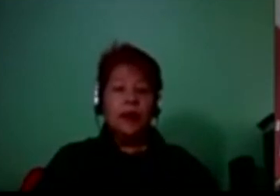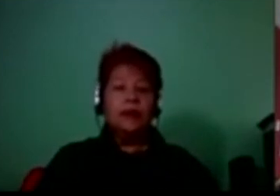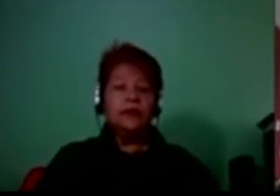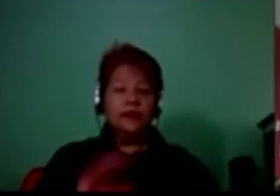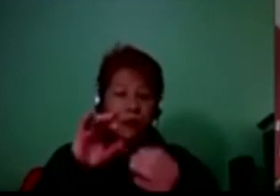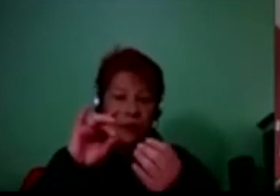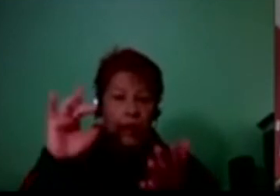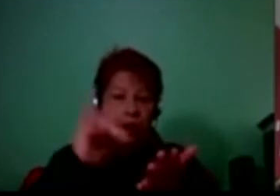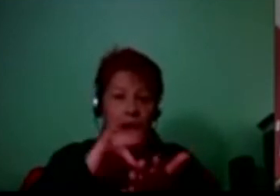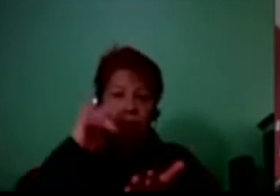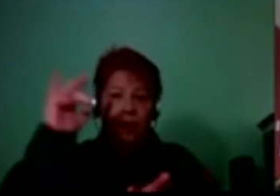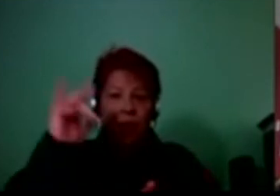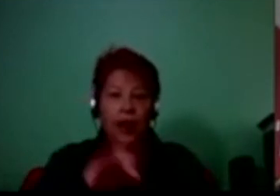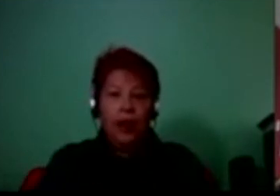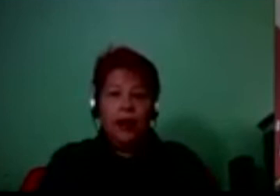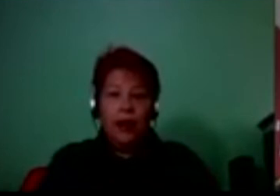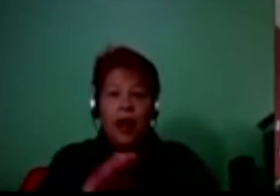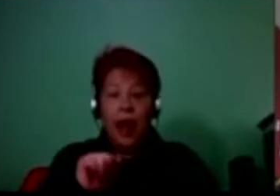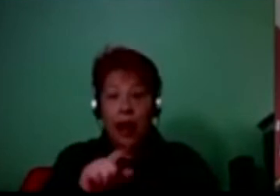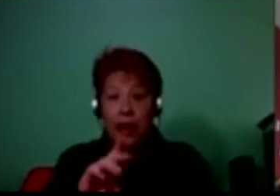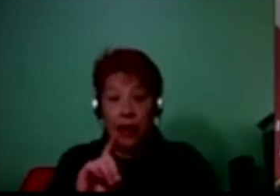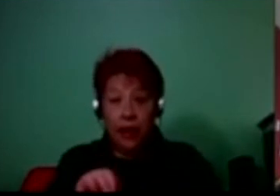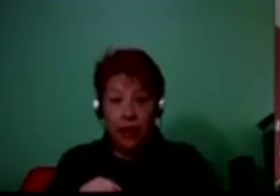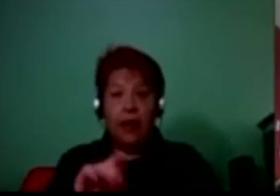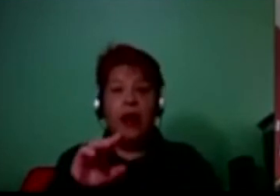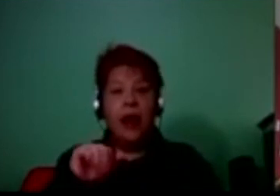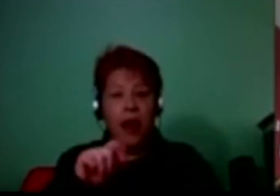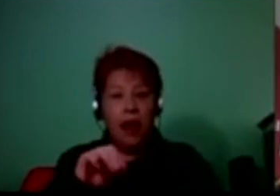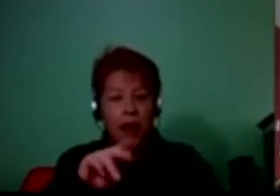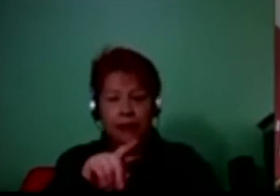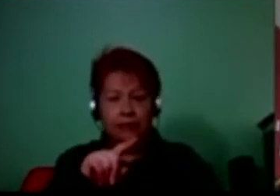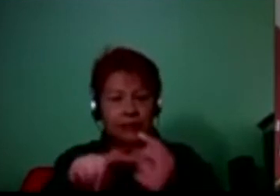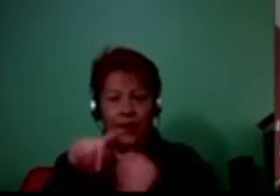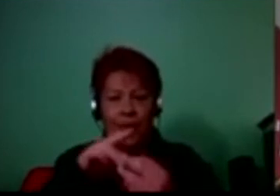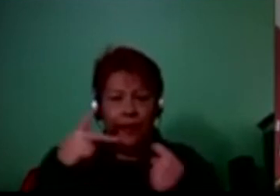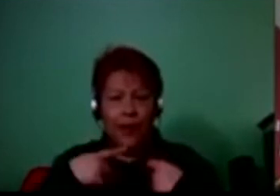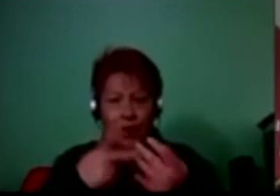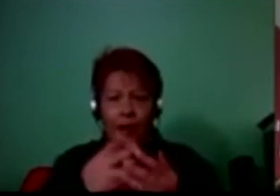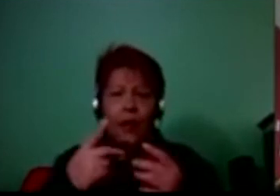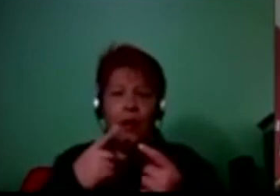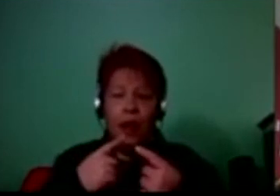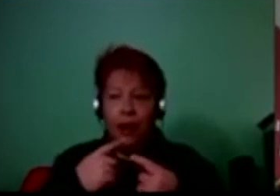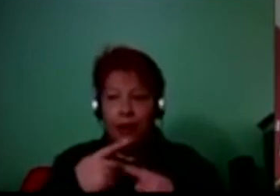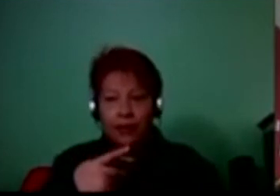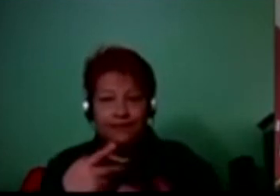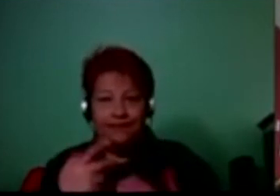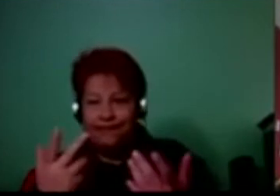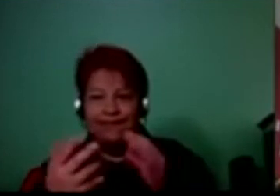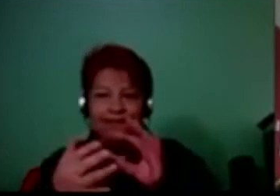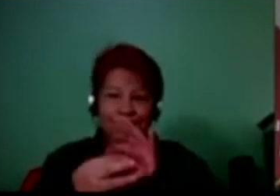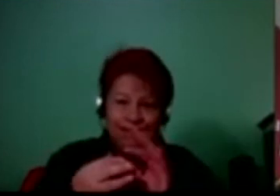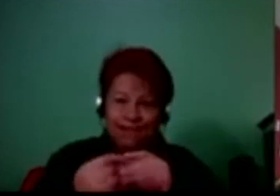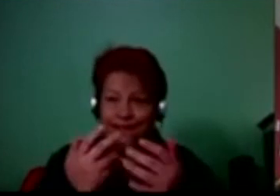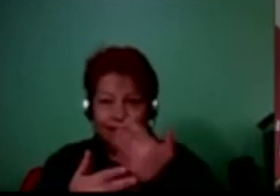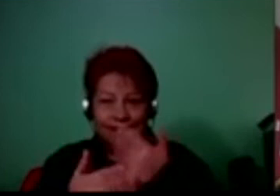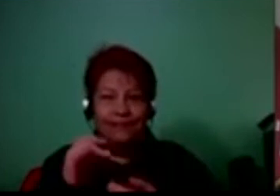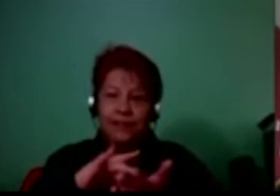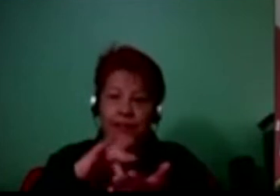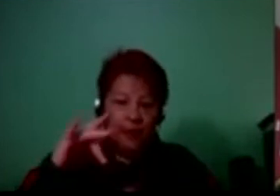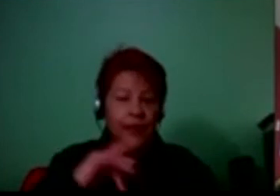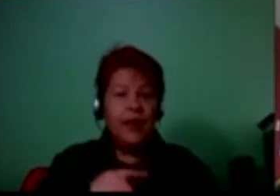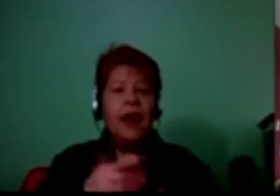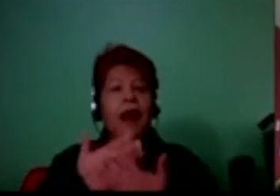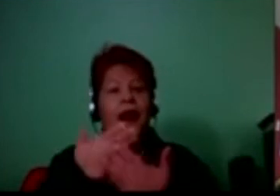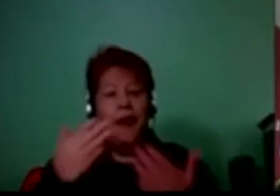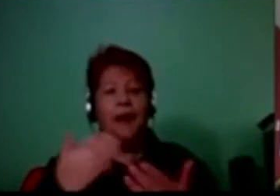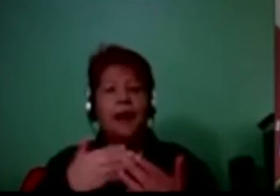Muchas gracias, Aldo. Muchas gracias, Alan. En fin, a todas y a todos por sus palabras. Y bueno, entramos